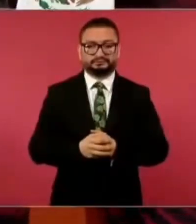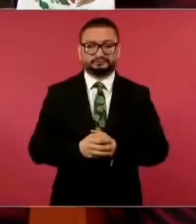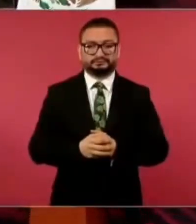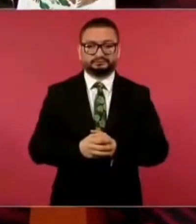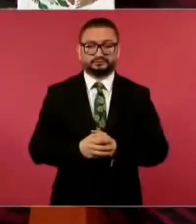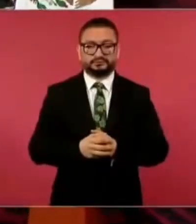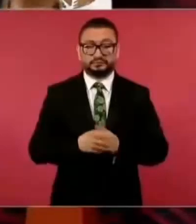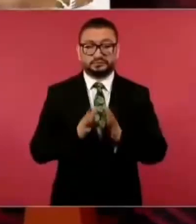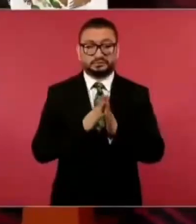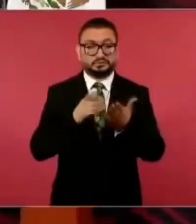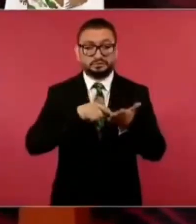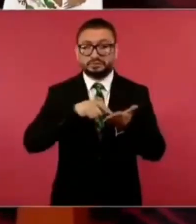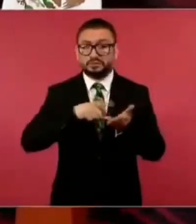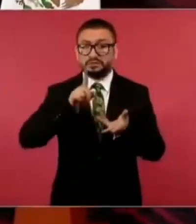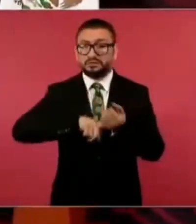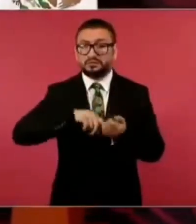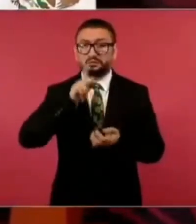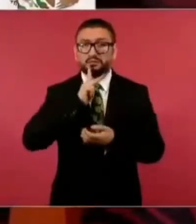aporta ninguna prueba.